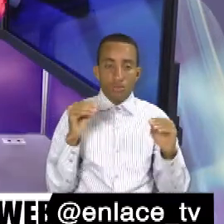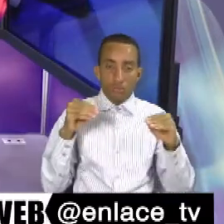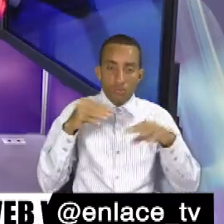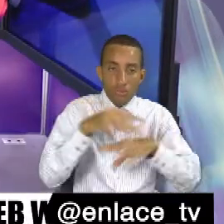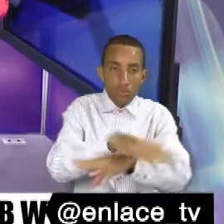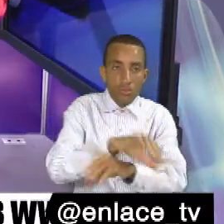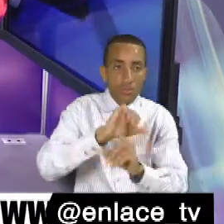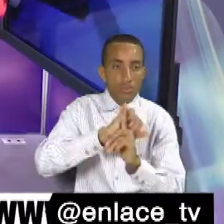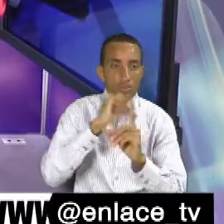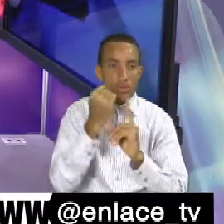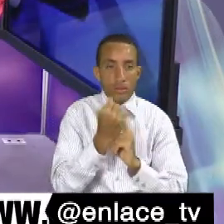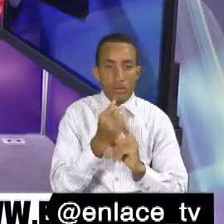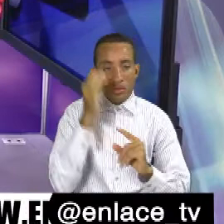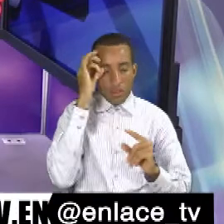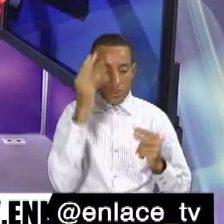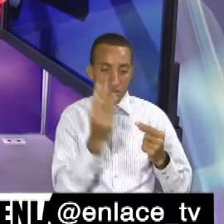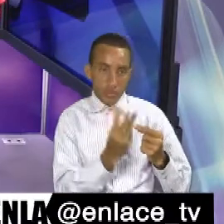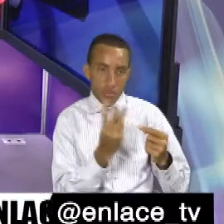página